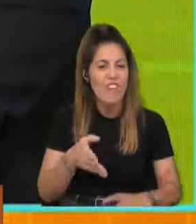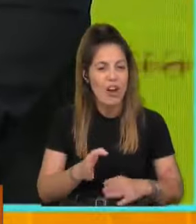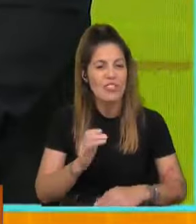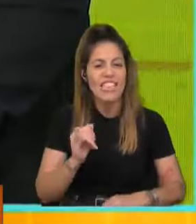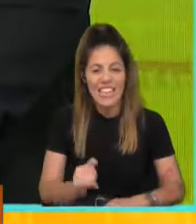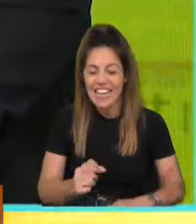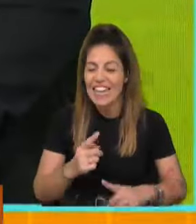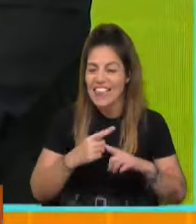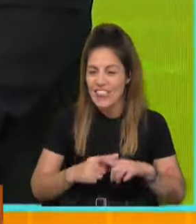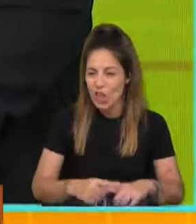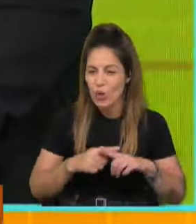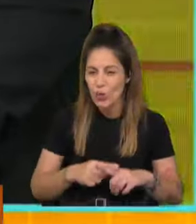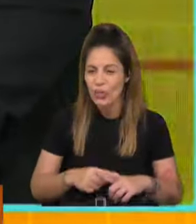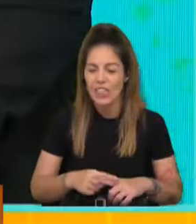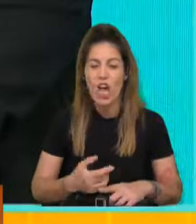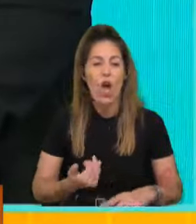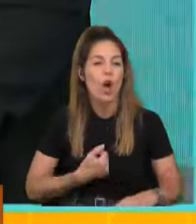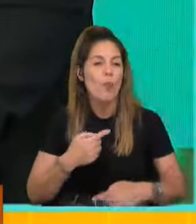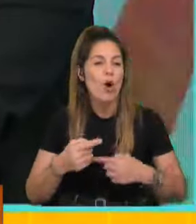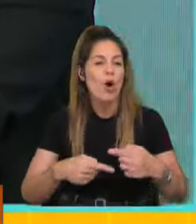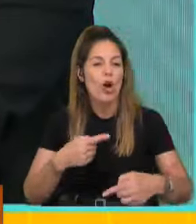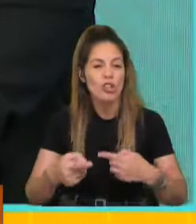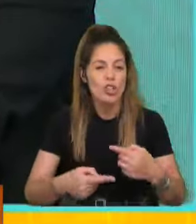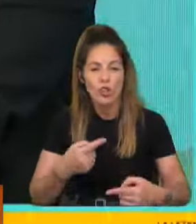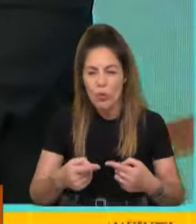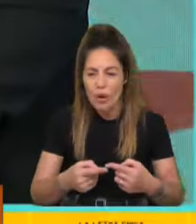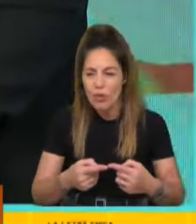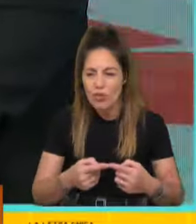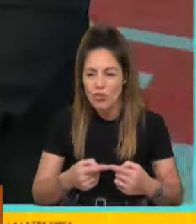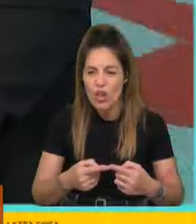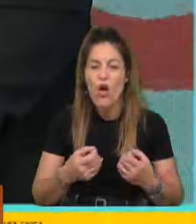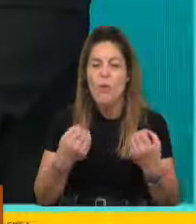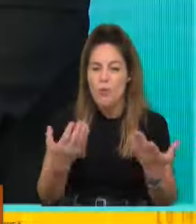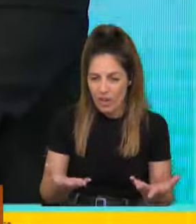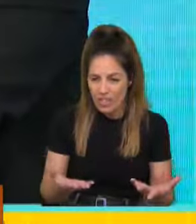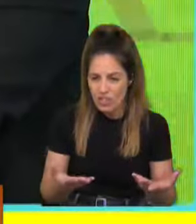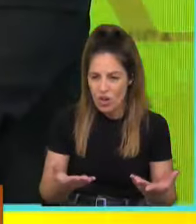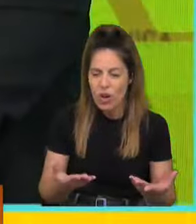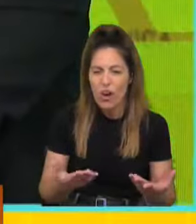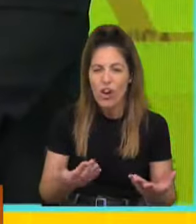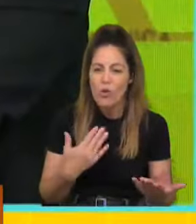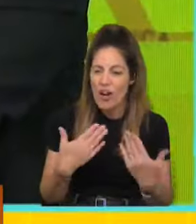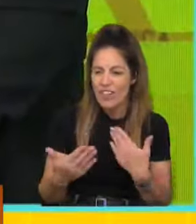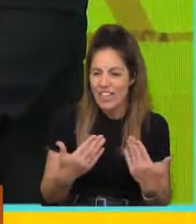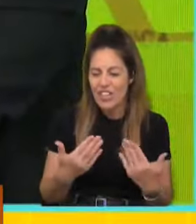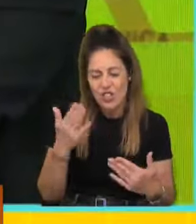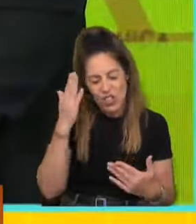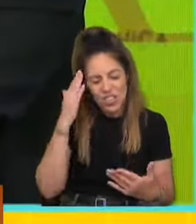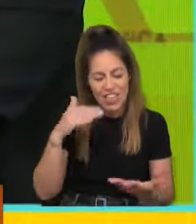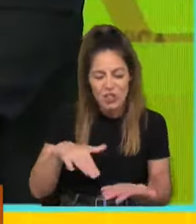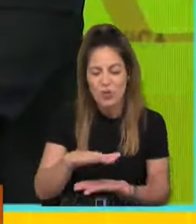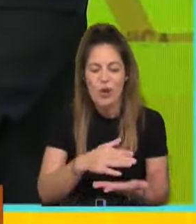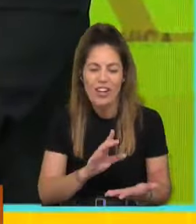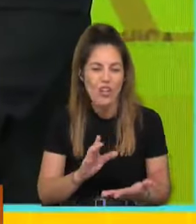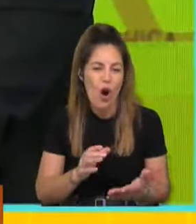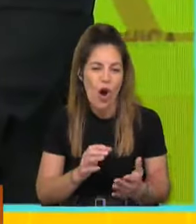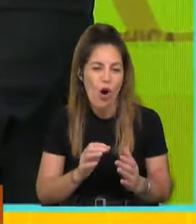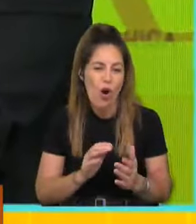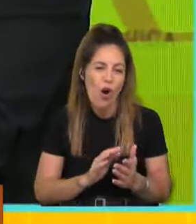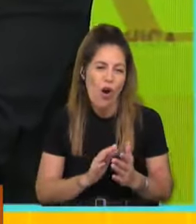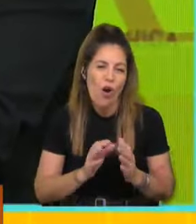discutir mucho justamente Cómo seguimos acumulando en esa dirección y por eso lo traje sé que me puse en el en un lugar incómodo pero creo